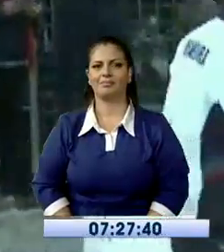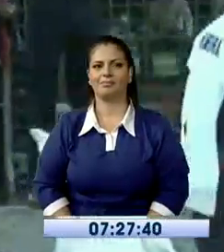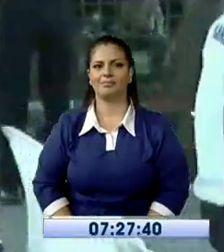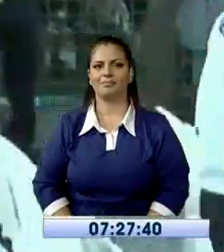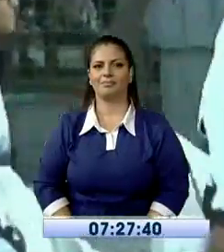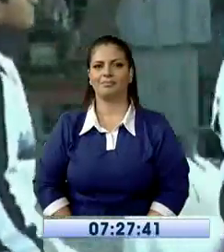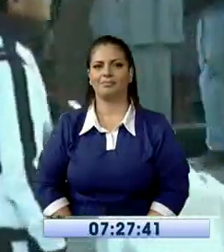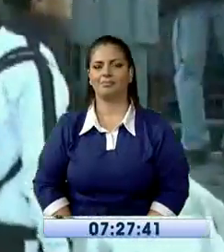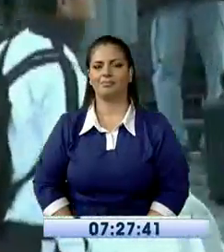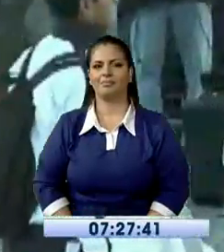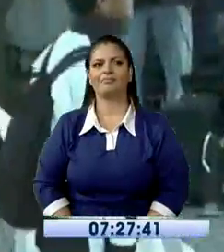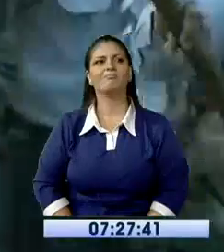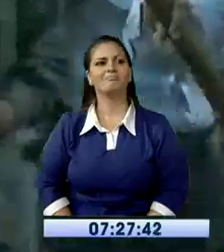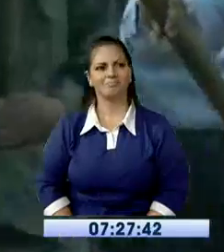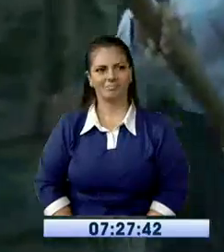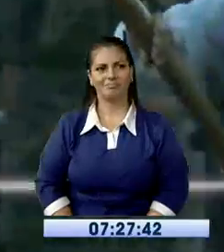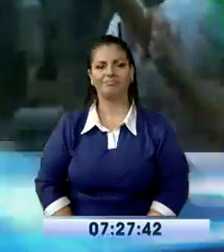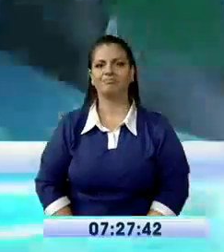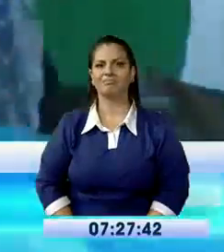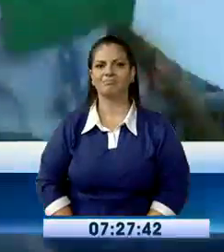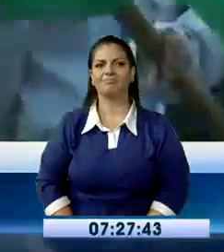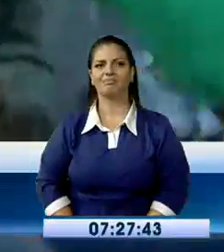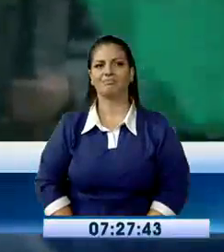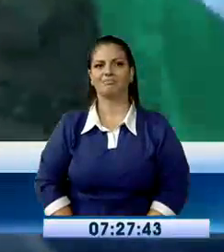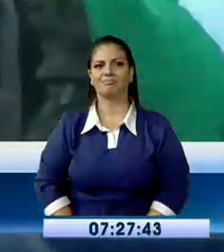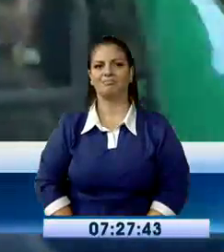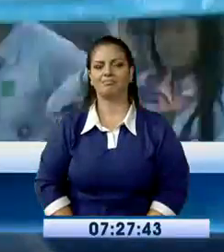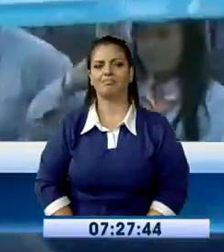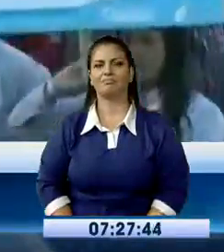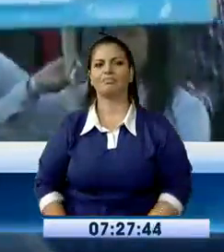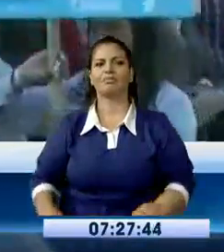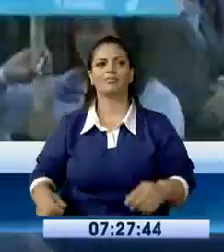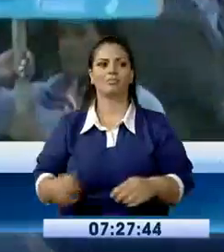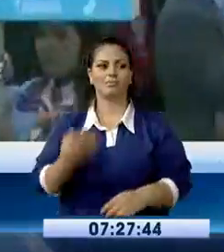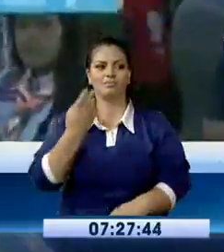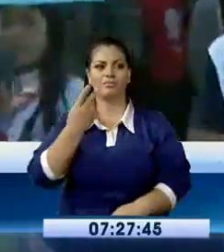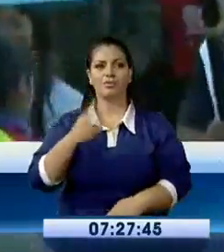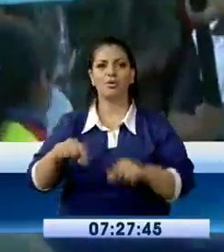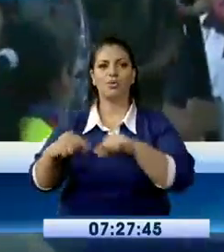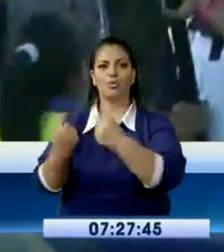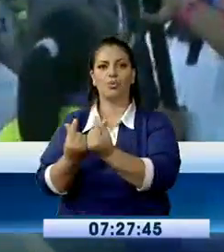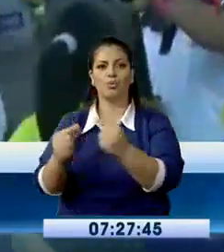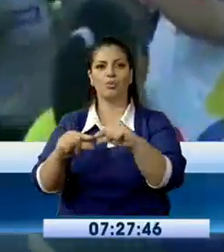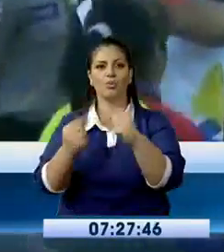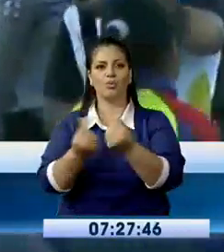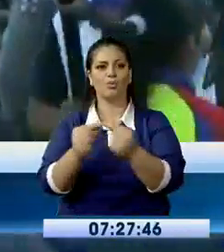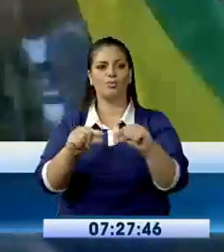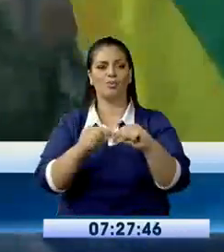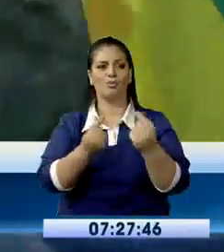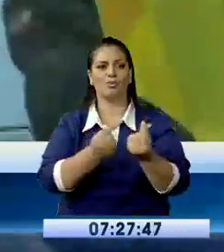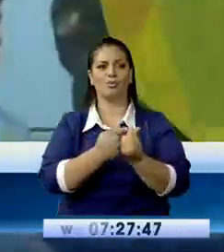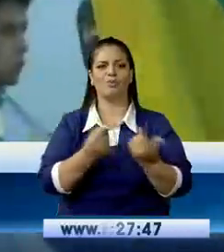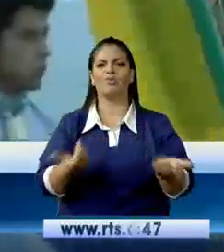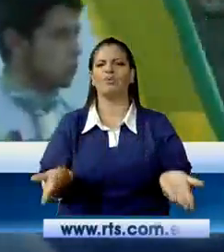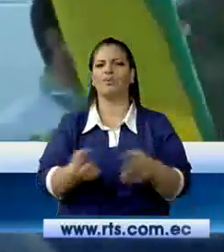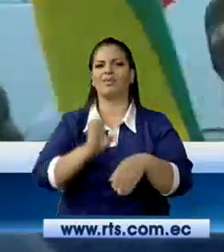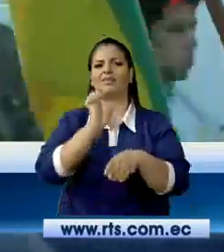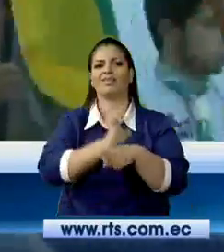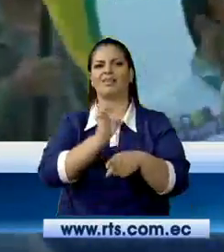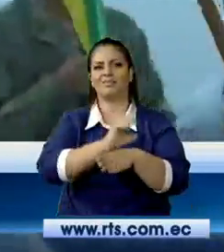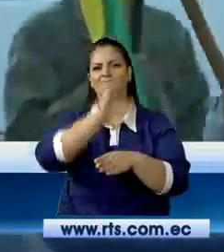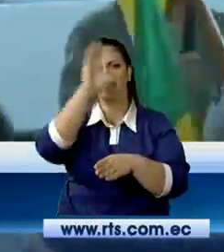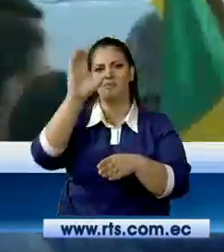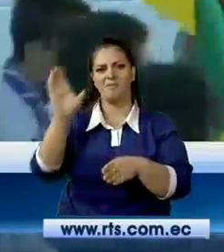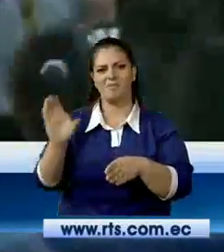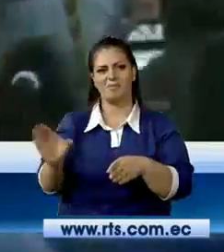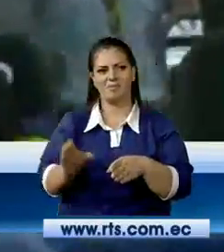El acto de inauguración contó con la presencia de delegaciones de los 4.500 deportistas de las 24 provincias que estarán compitiendo durante el mes de agosto